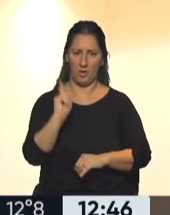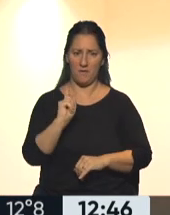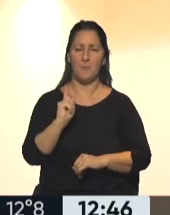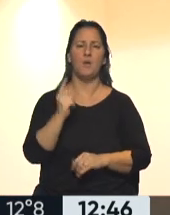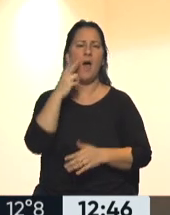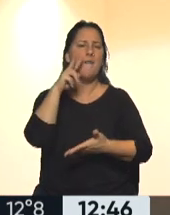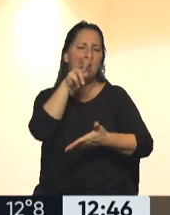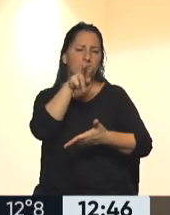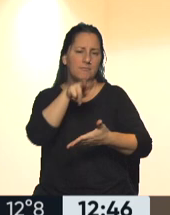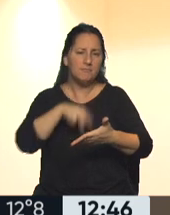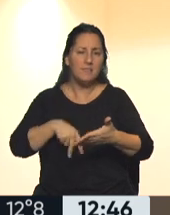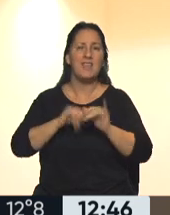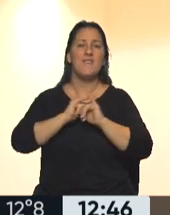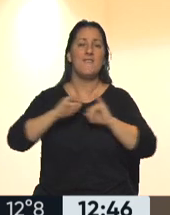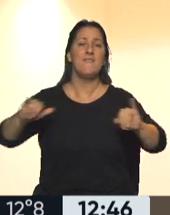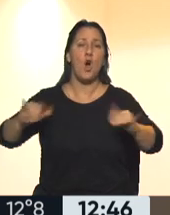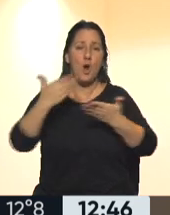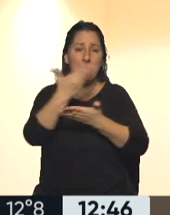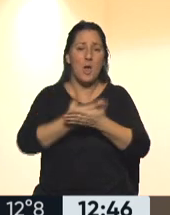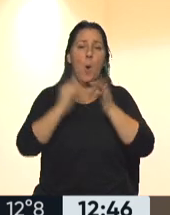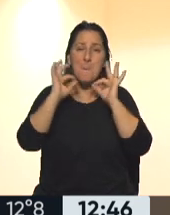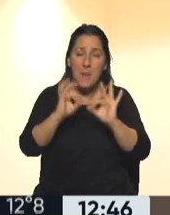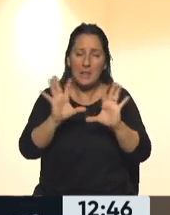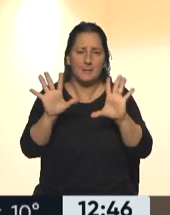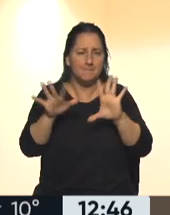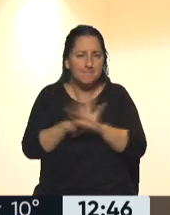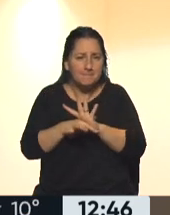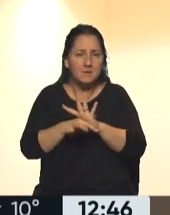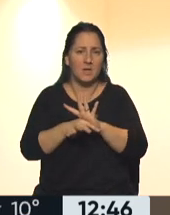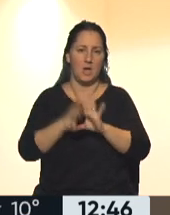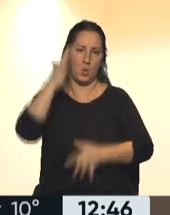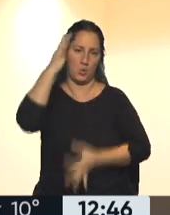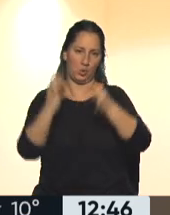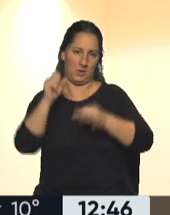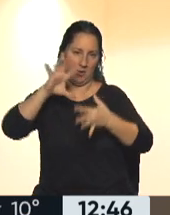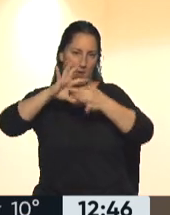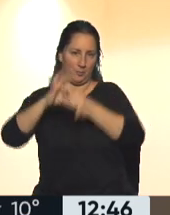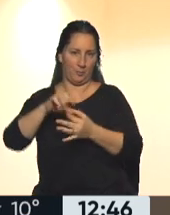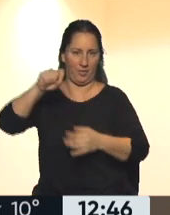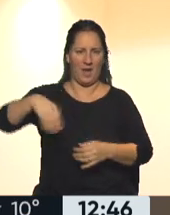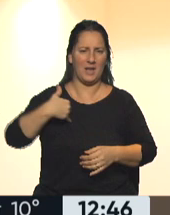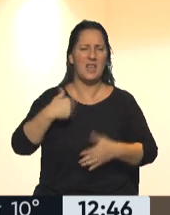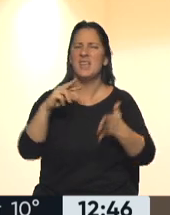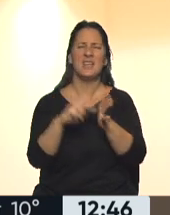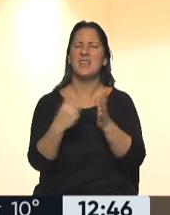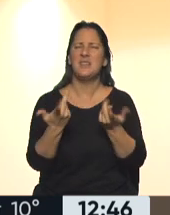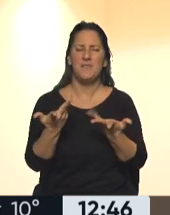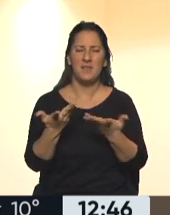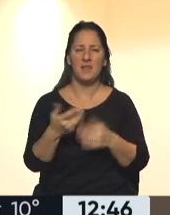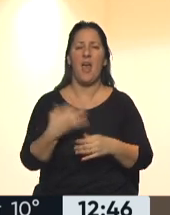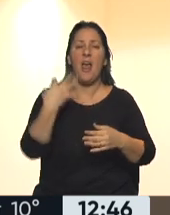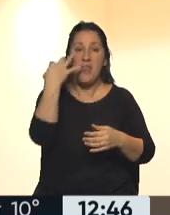completo es informe completo tenga certeza en la justicia de república argentina así que en cierto punto tiene que ser